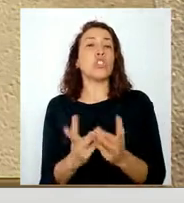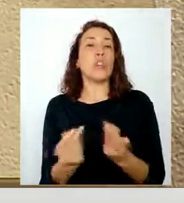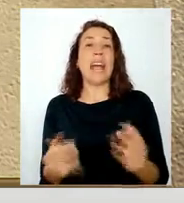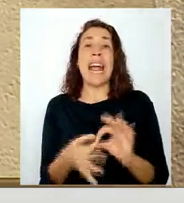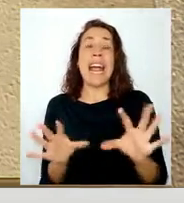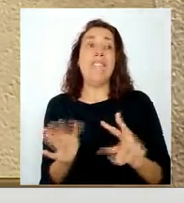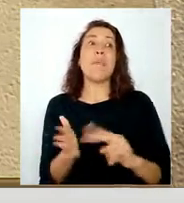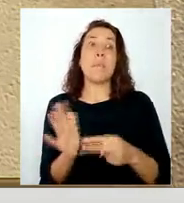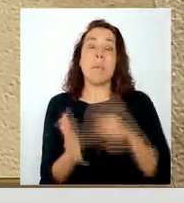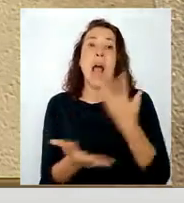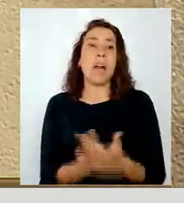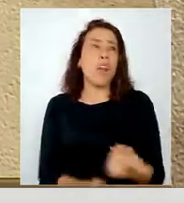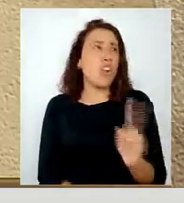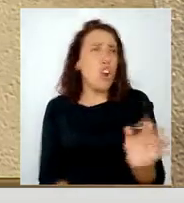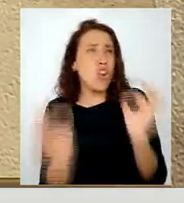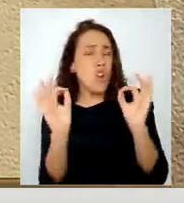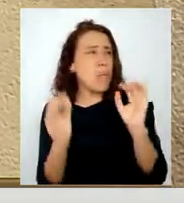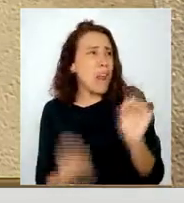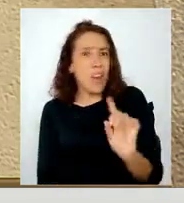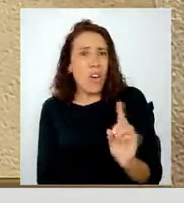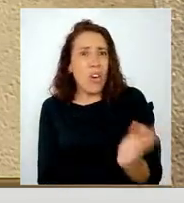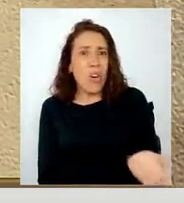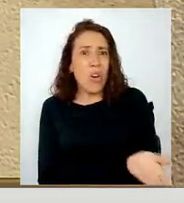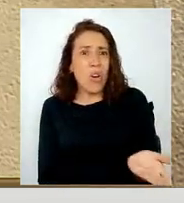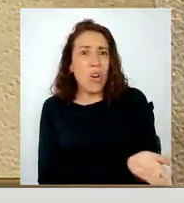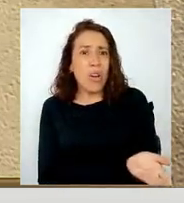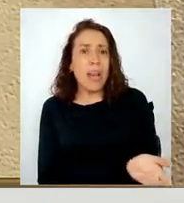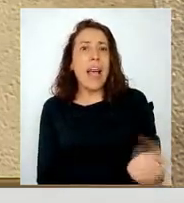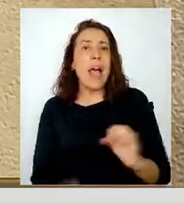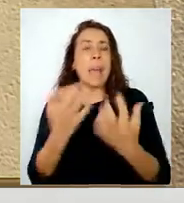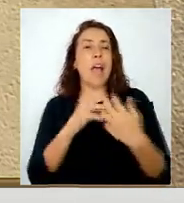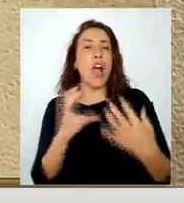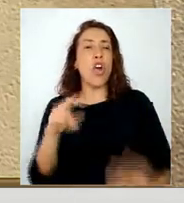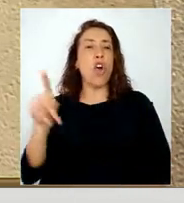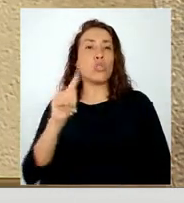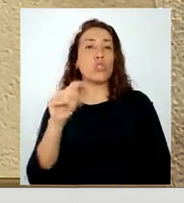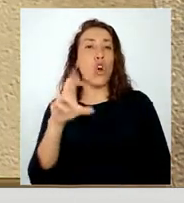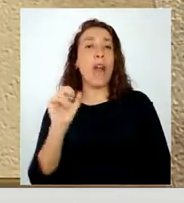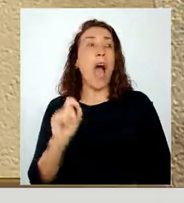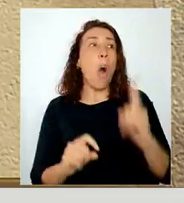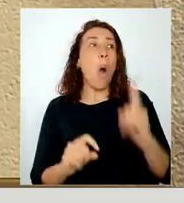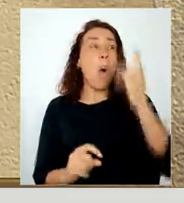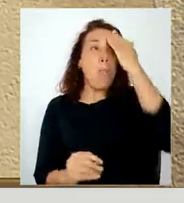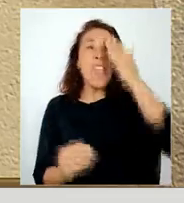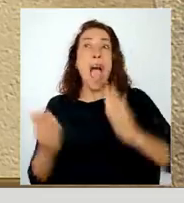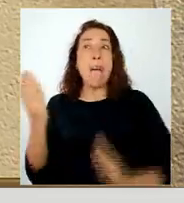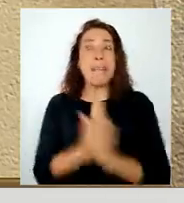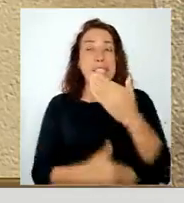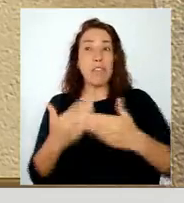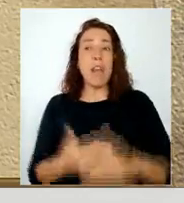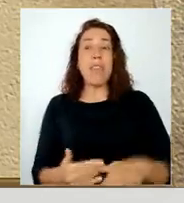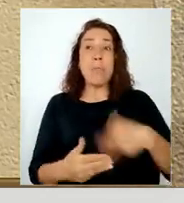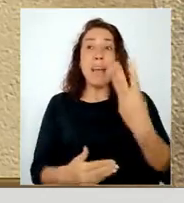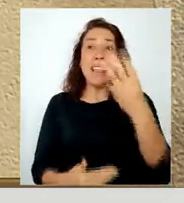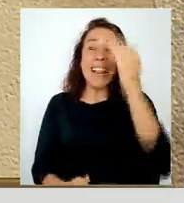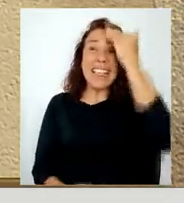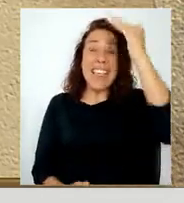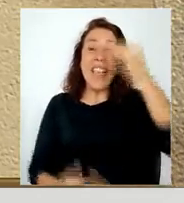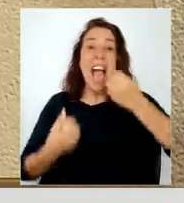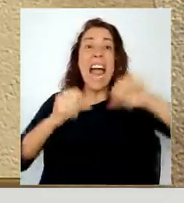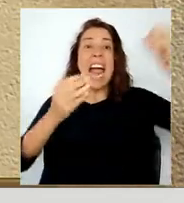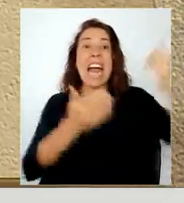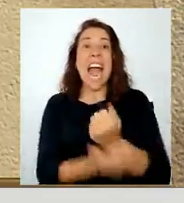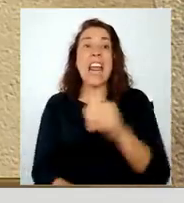es normal que una consultora se constituya un día y 30 días después gana una licitación por 80 millones de pesos y el día de hoy